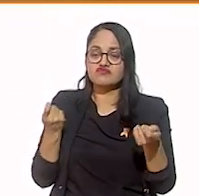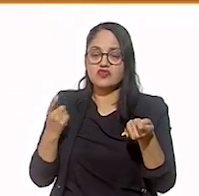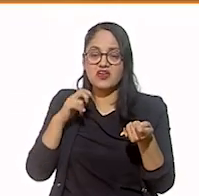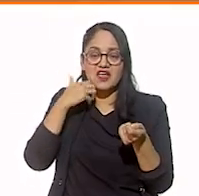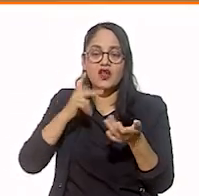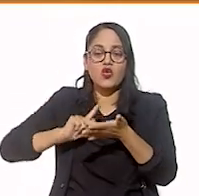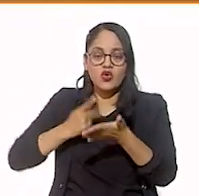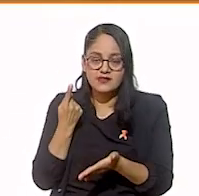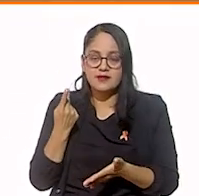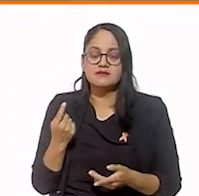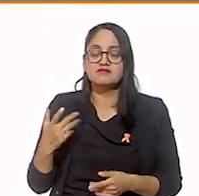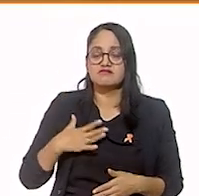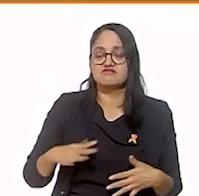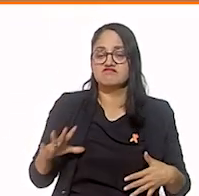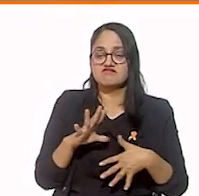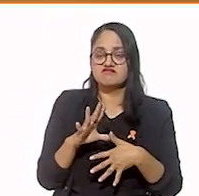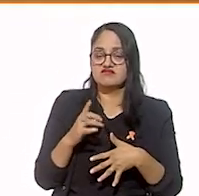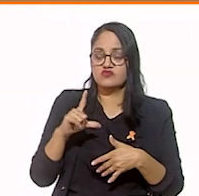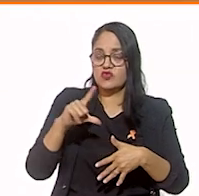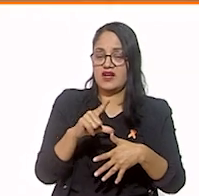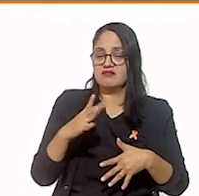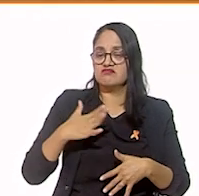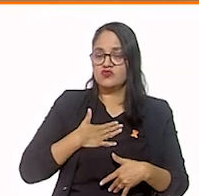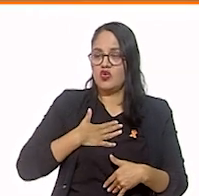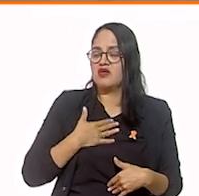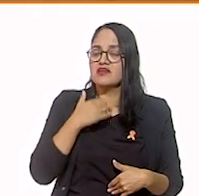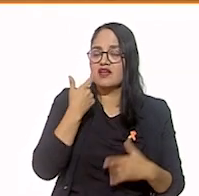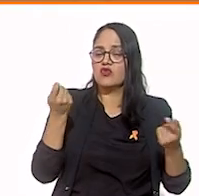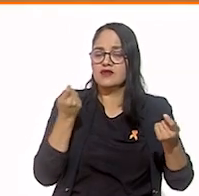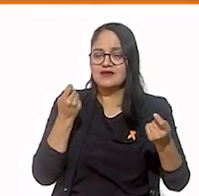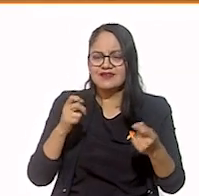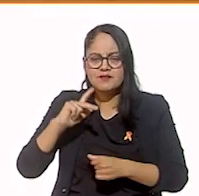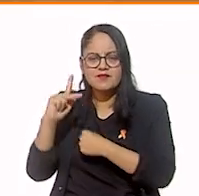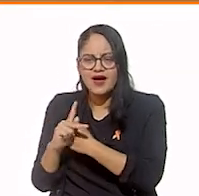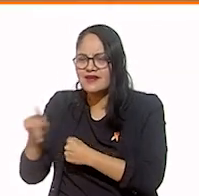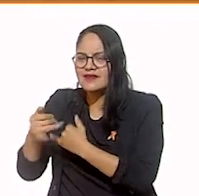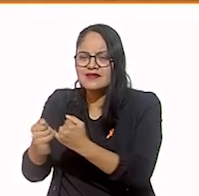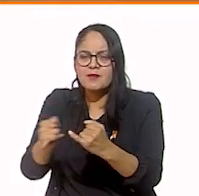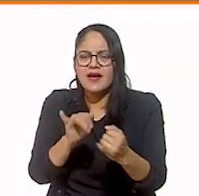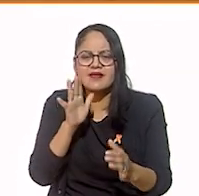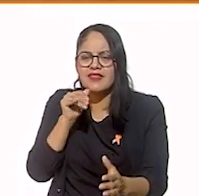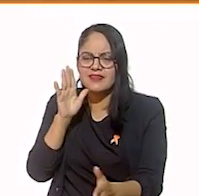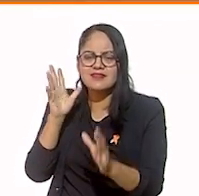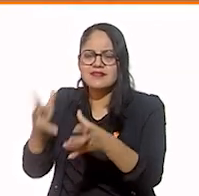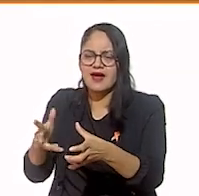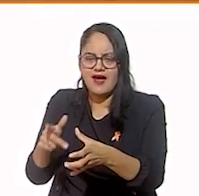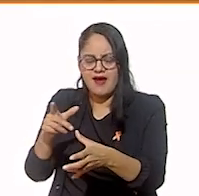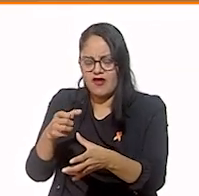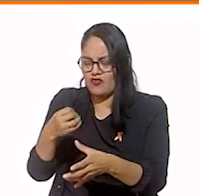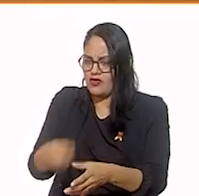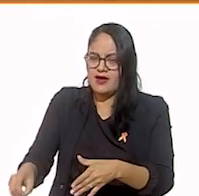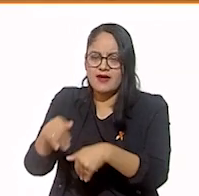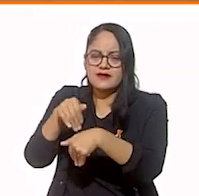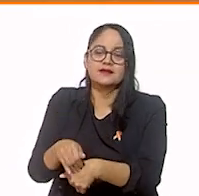volver a plantear a la América Latina como su patio trasero y que los países no tengan independencia de asociarse con otros polos de poder que